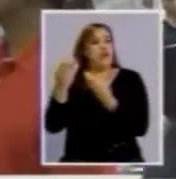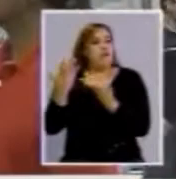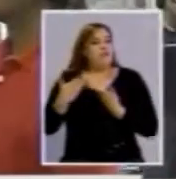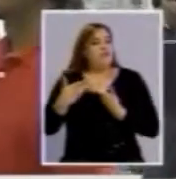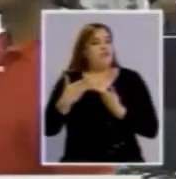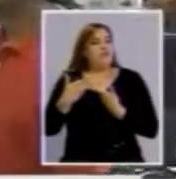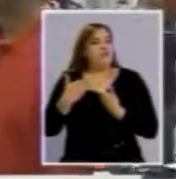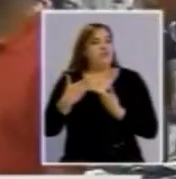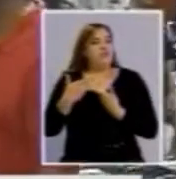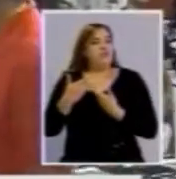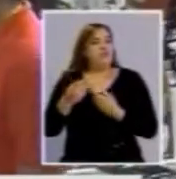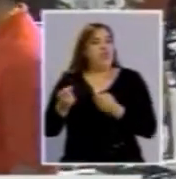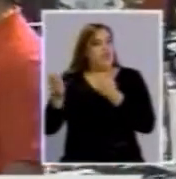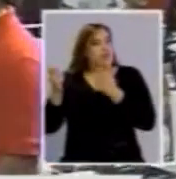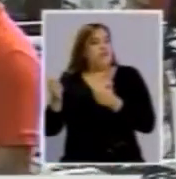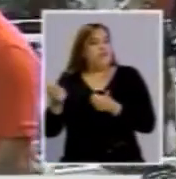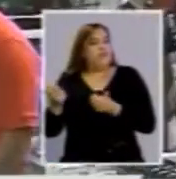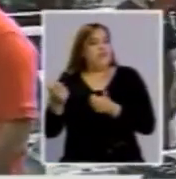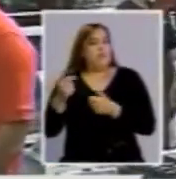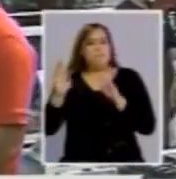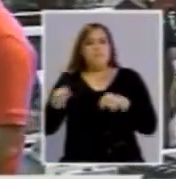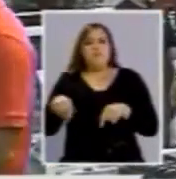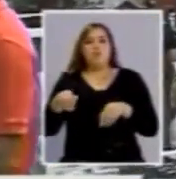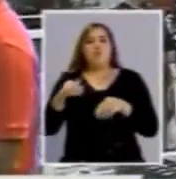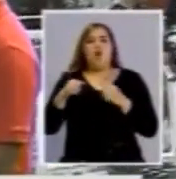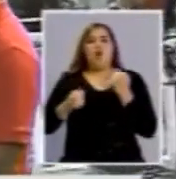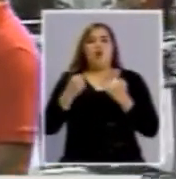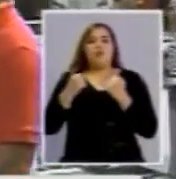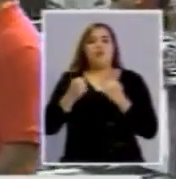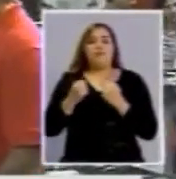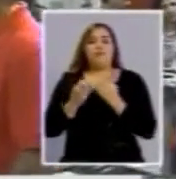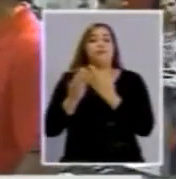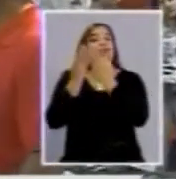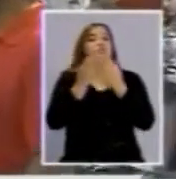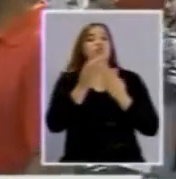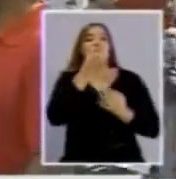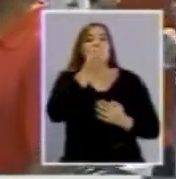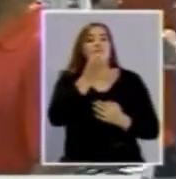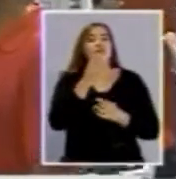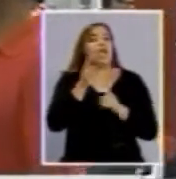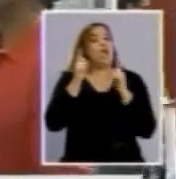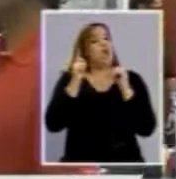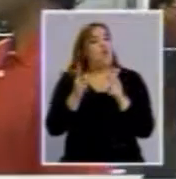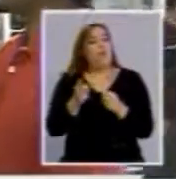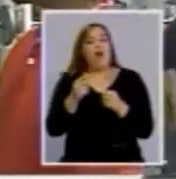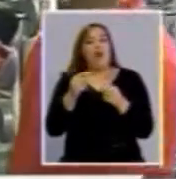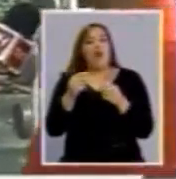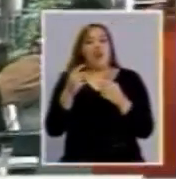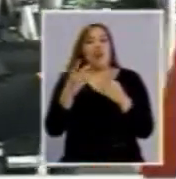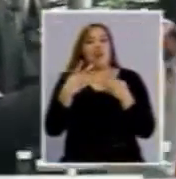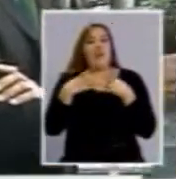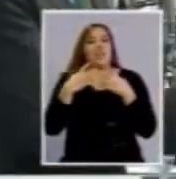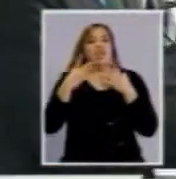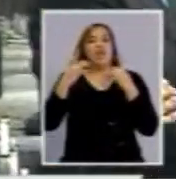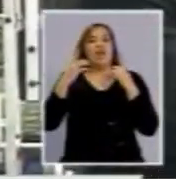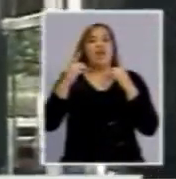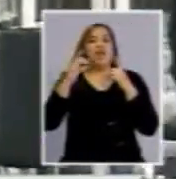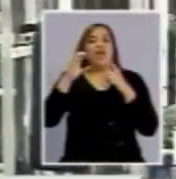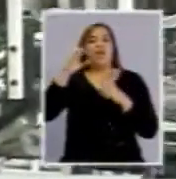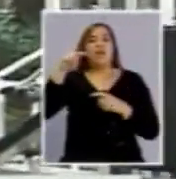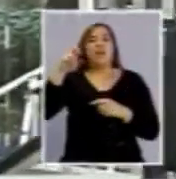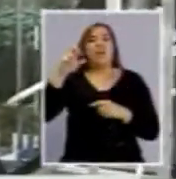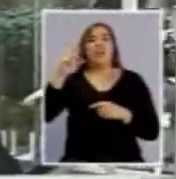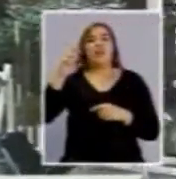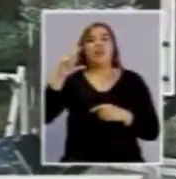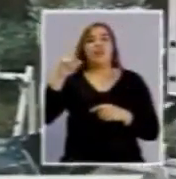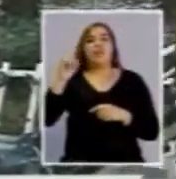eficiente? ¿Es lo mismo que salir a correr? Claro, el estudio dice que a igual gasto energético, tanto el trote como la caminata